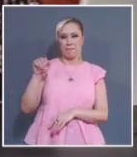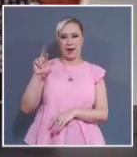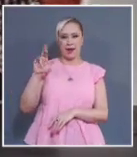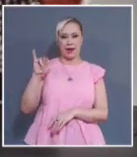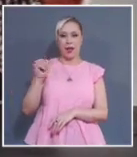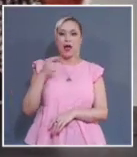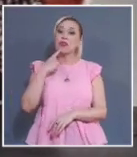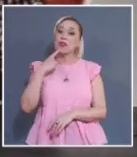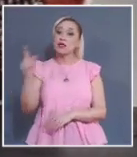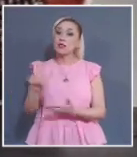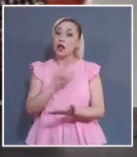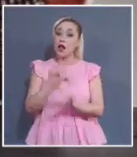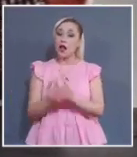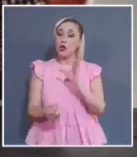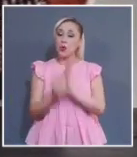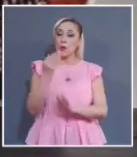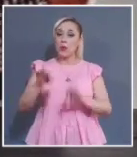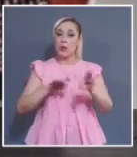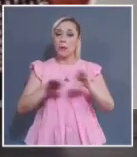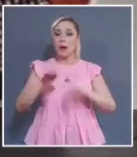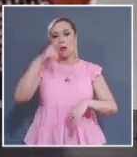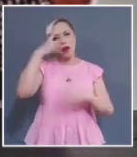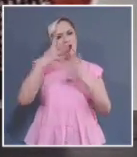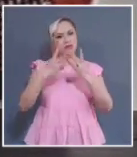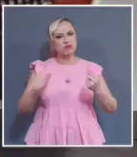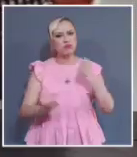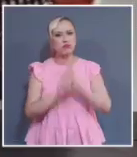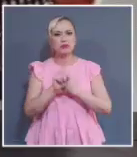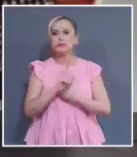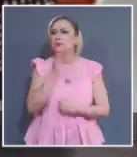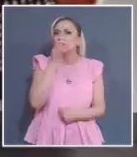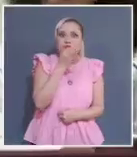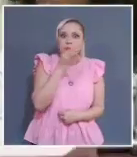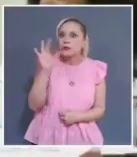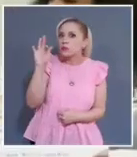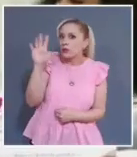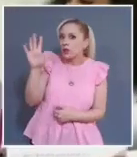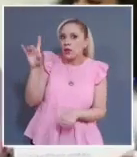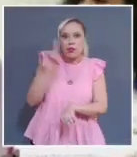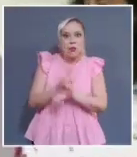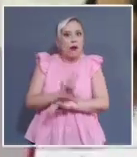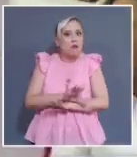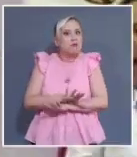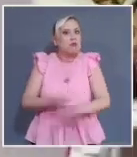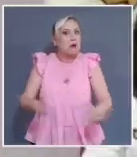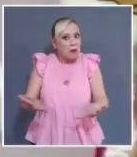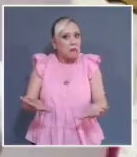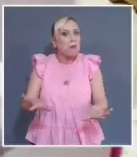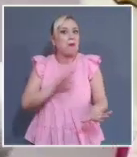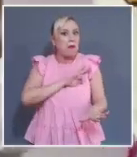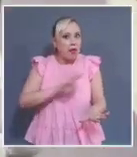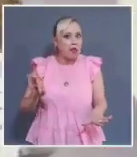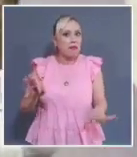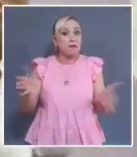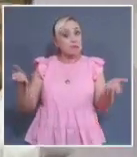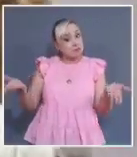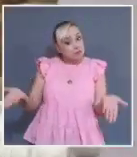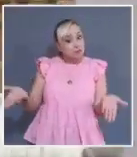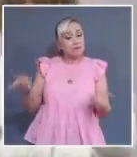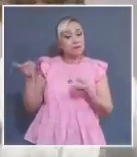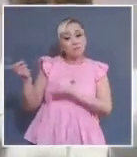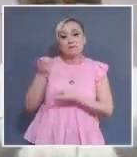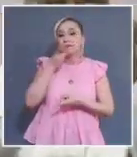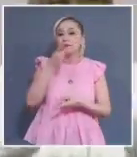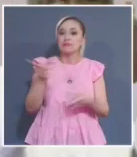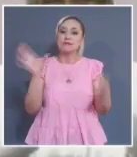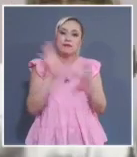resolver los conflictos en la materia en 45 días en promedio. La secretaria del Trabajo y Previsión Social, Luisa María